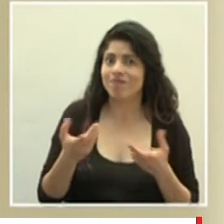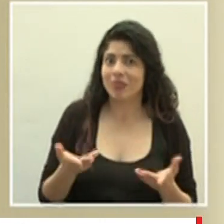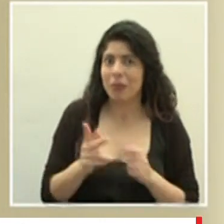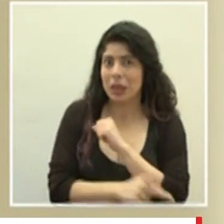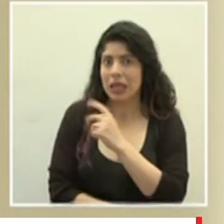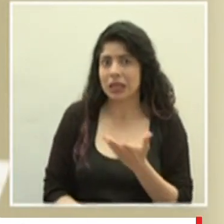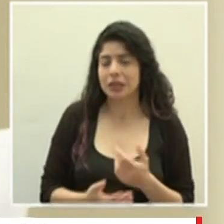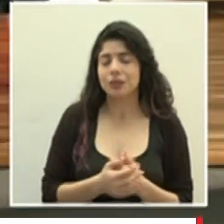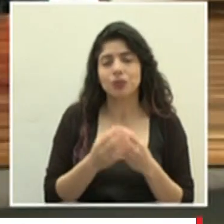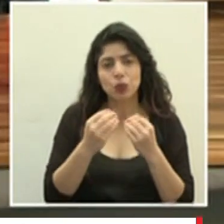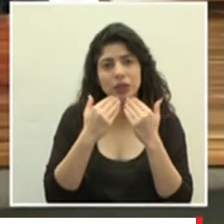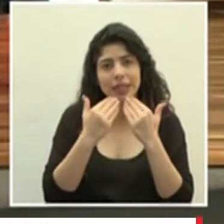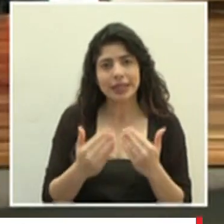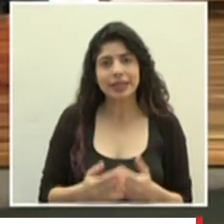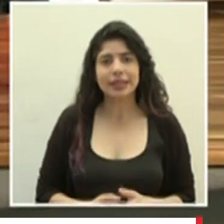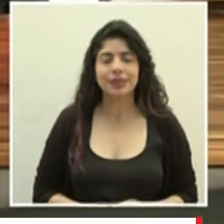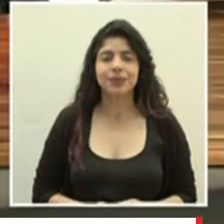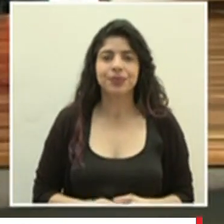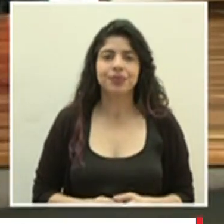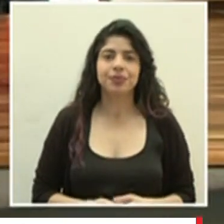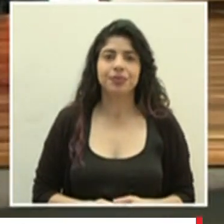Muchas gracias.